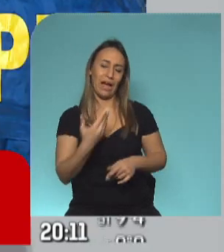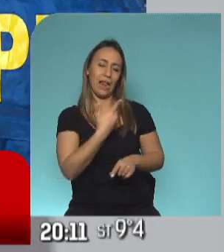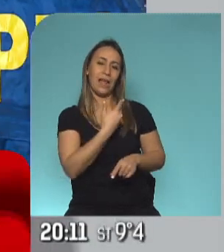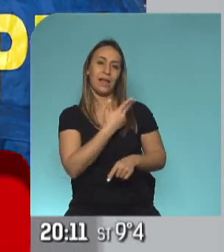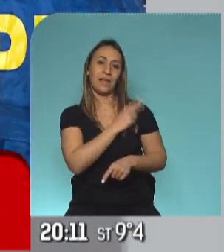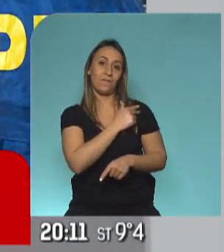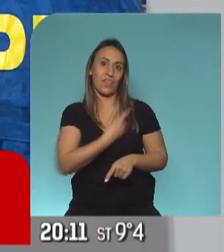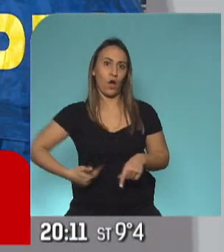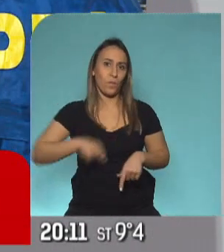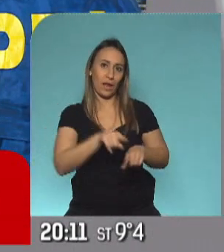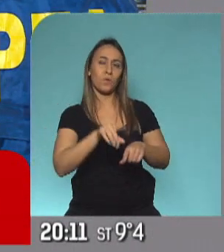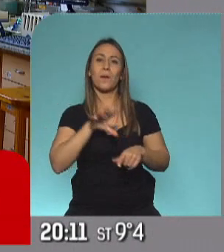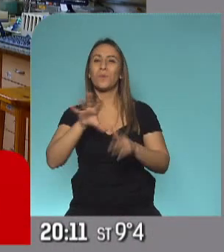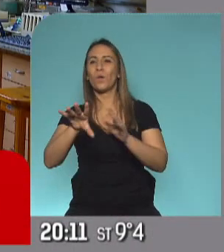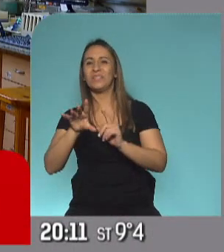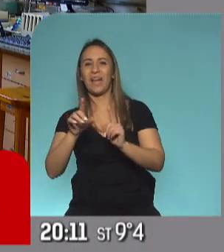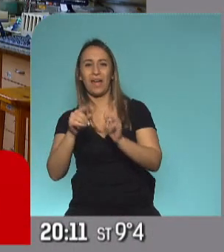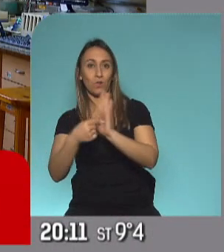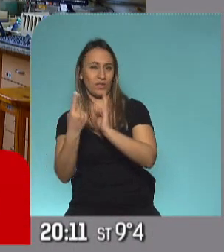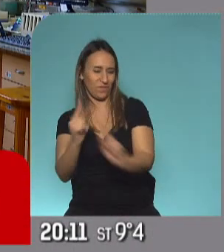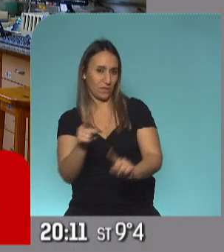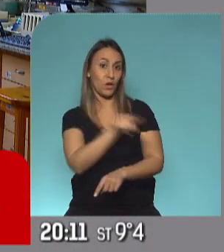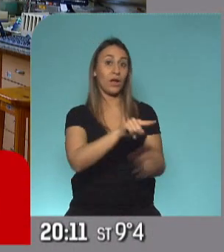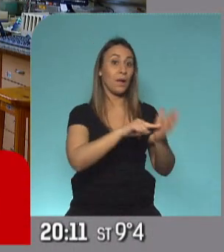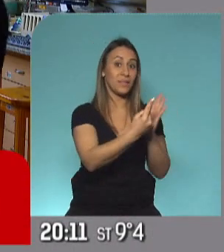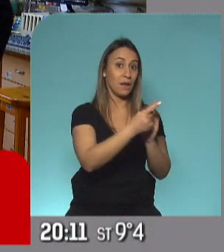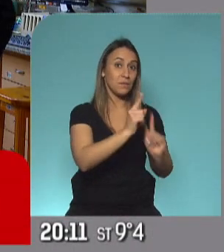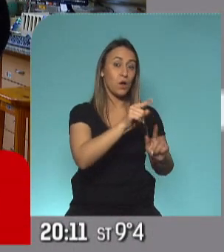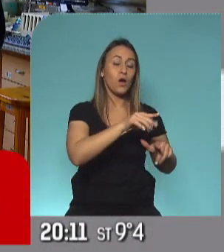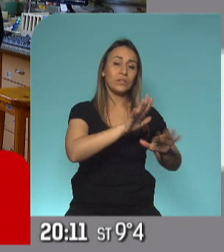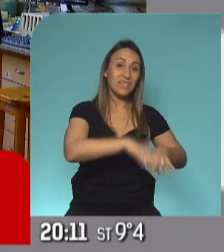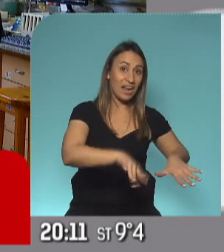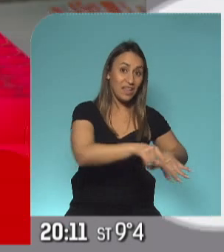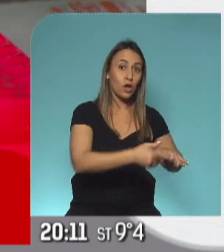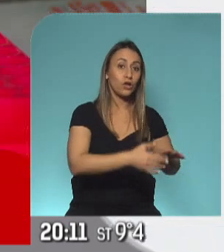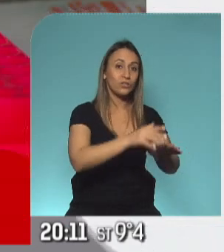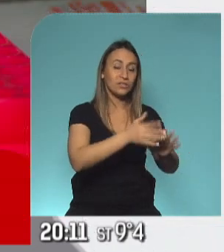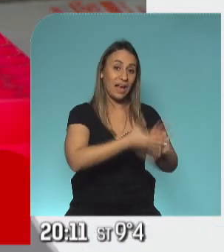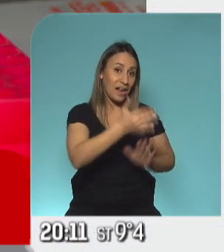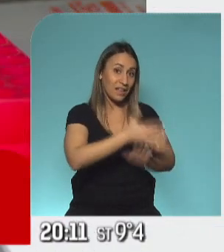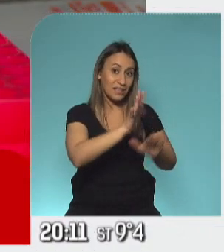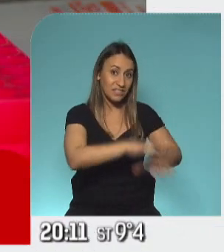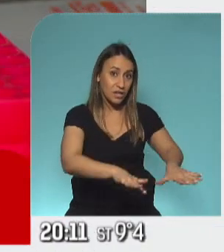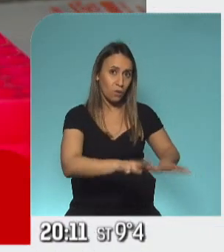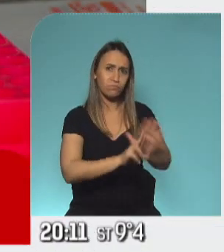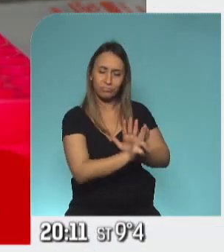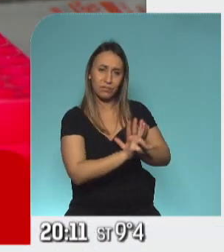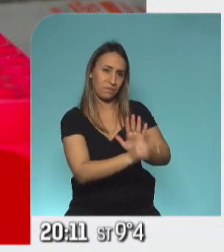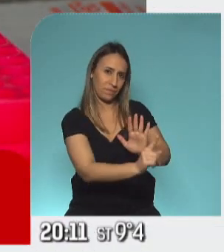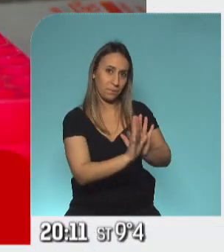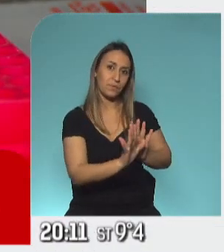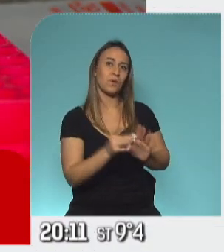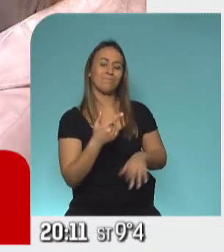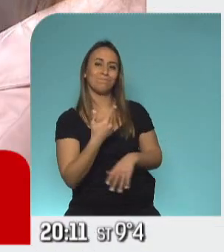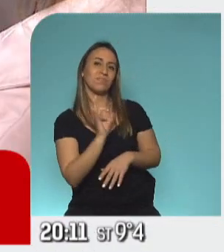porque sí, en la provincia no sucede, que esas salidas con los chicos sigan estando permitidas por lo que ellos entienden, por el beneficio